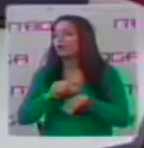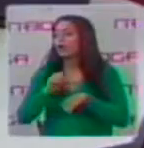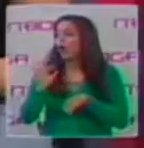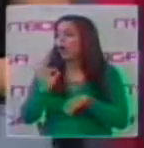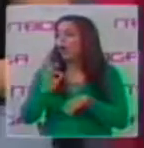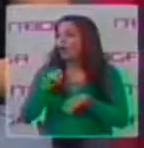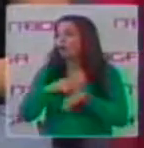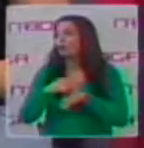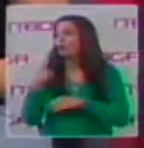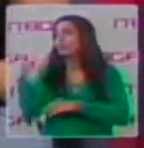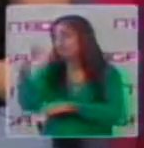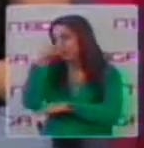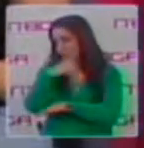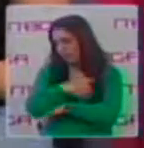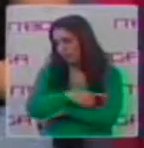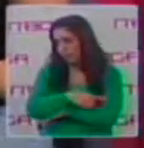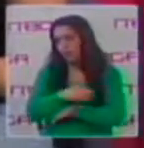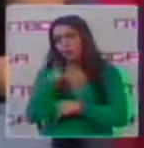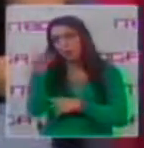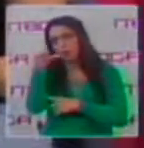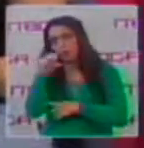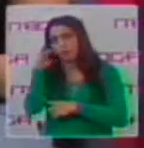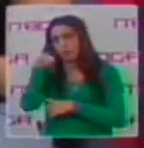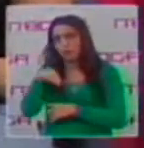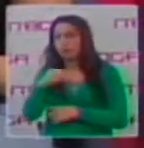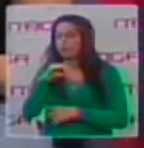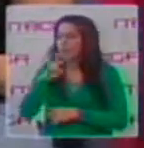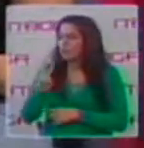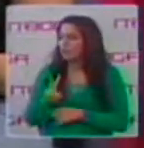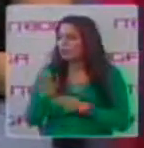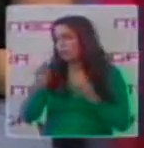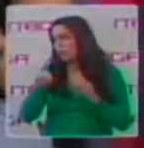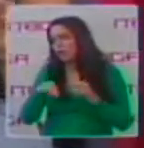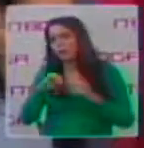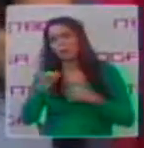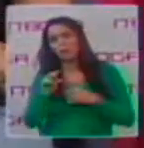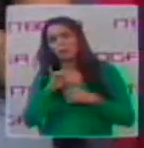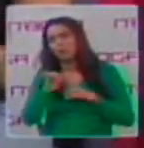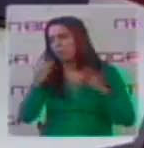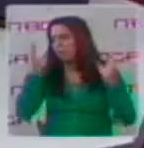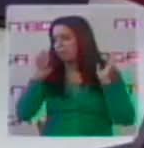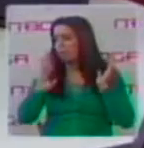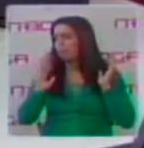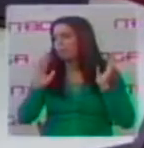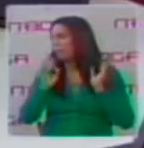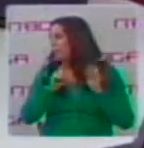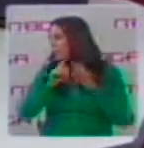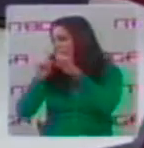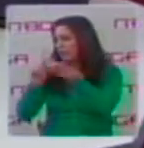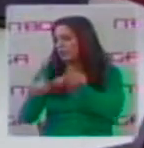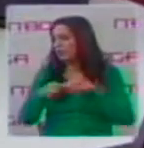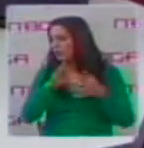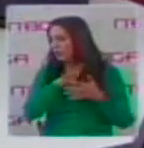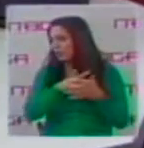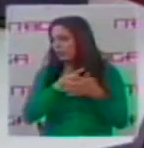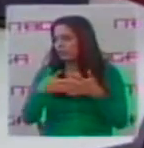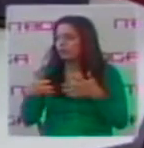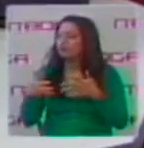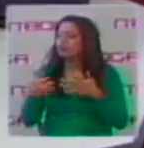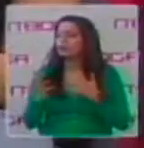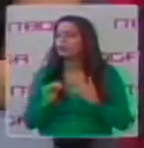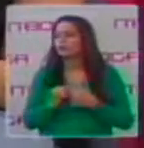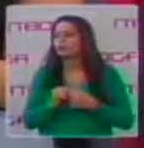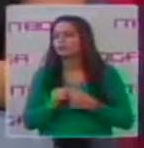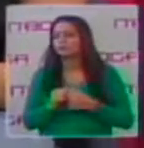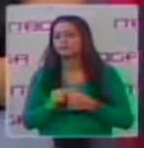son los días. Puede ser lunes, miércoles y viernes o martes, jueves y sábado, según como venga. Pero bueno, volviendo al